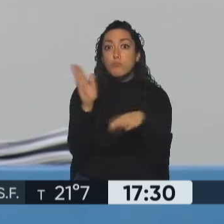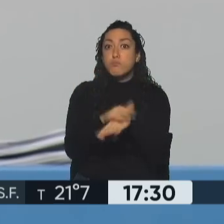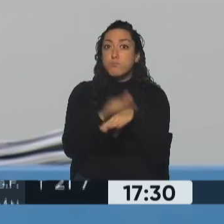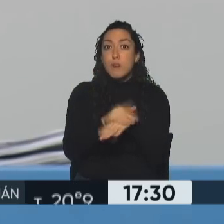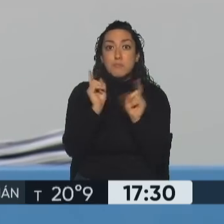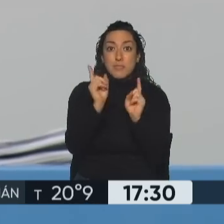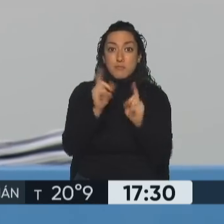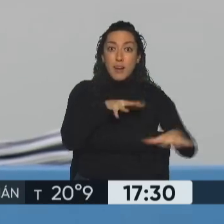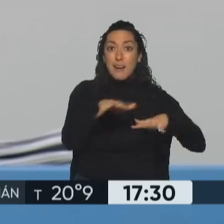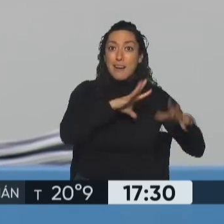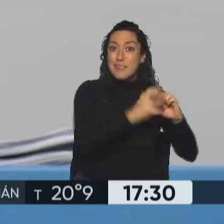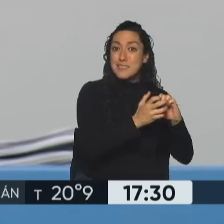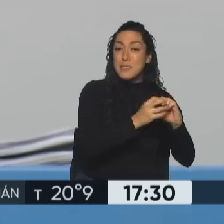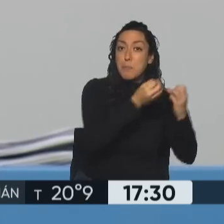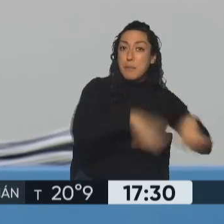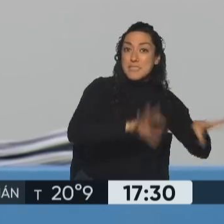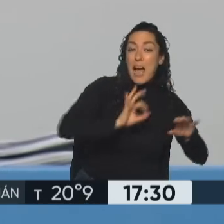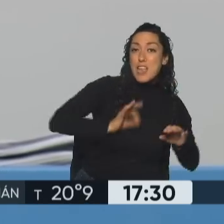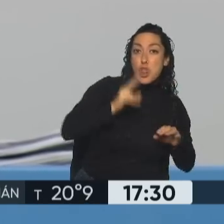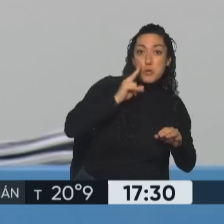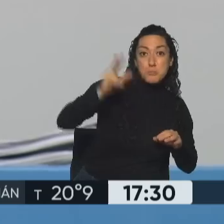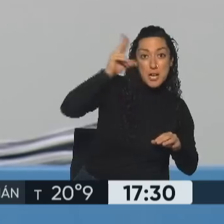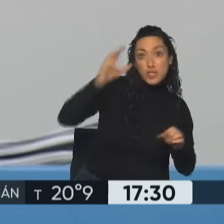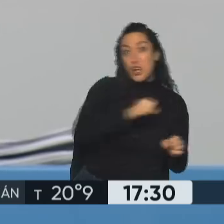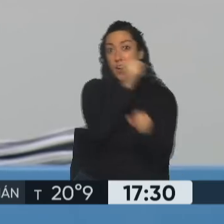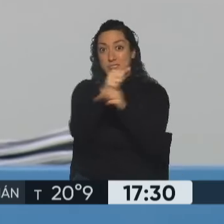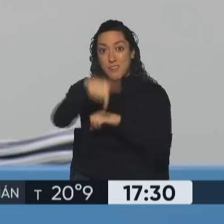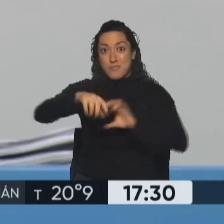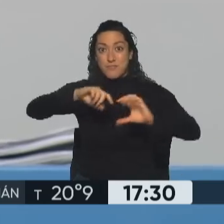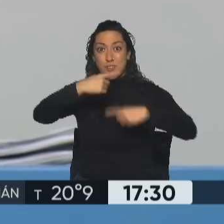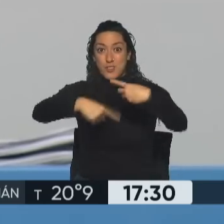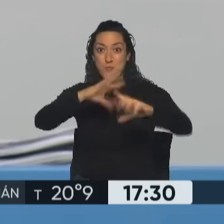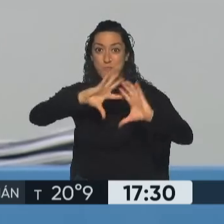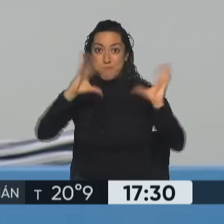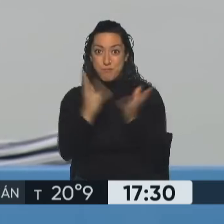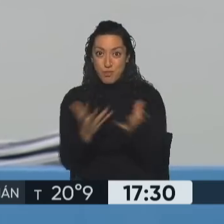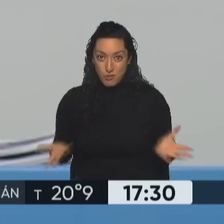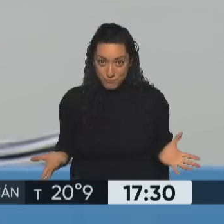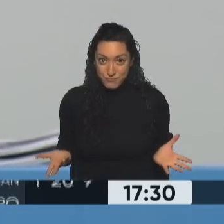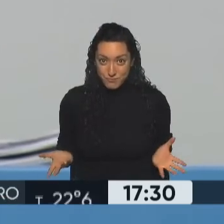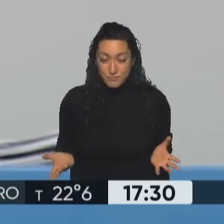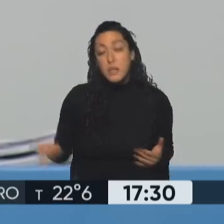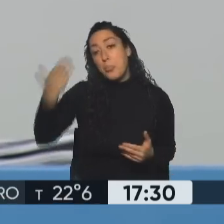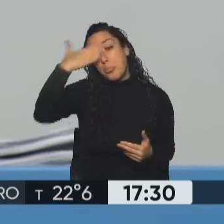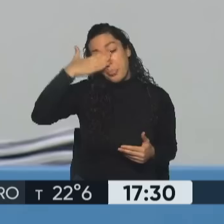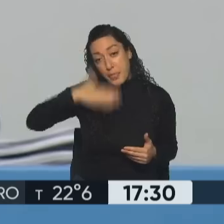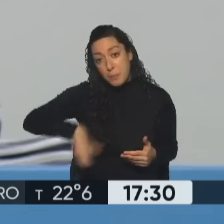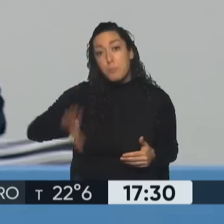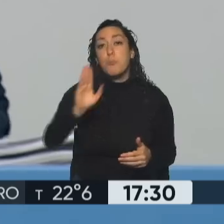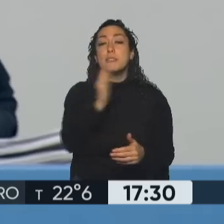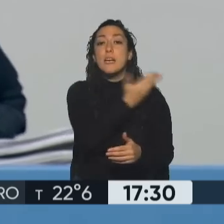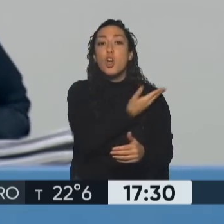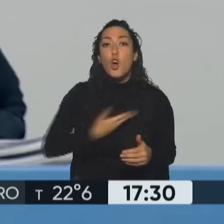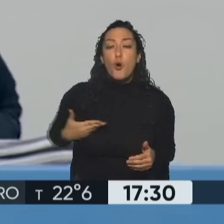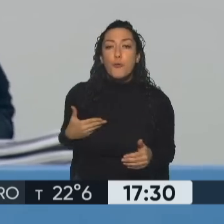aquella crisis del 2008. Y después vino ya, durante el gobierno